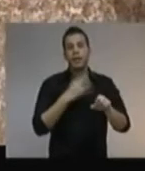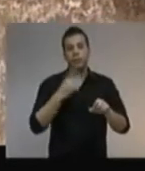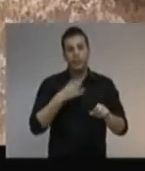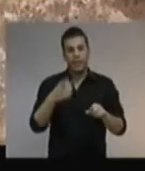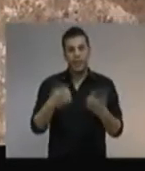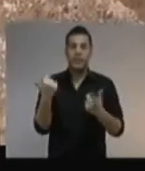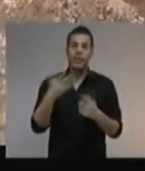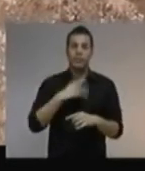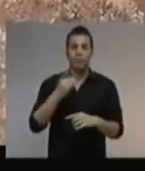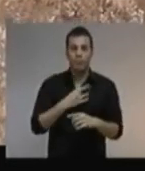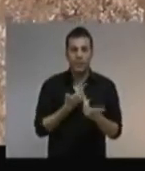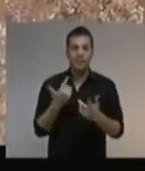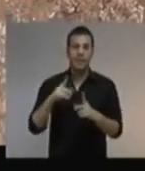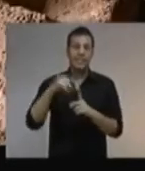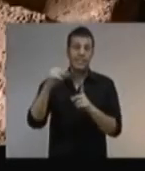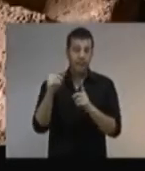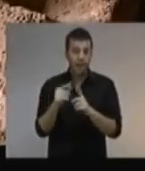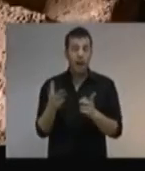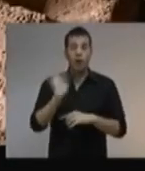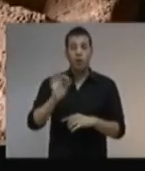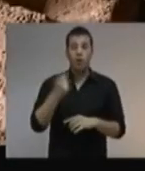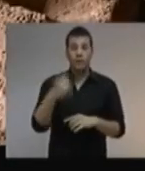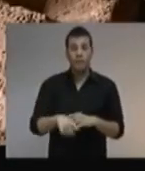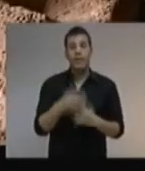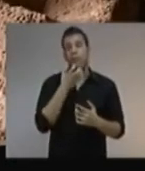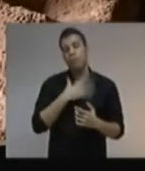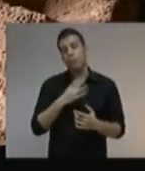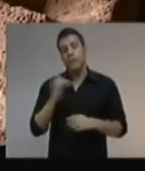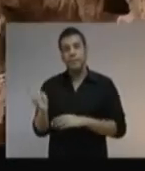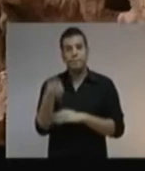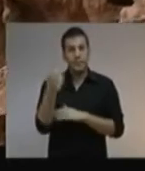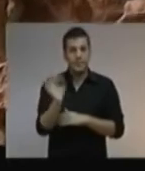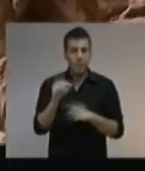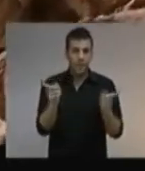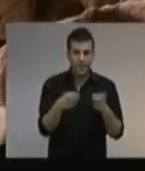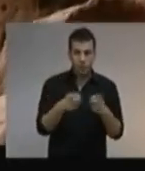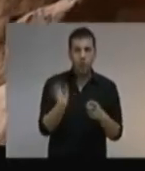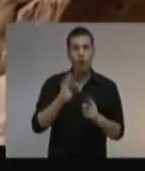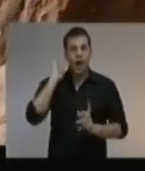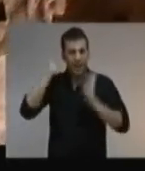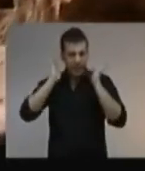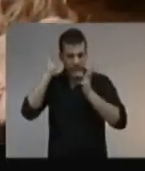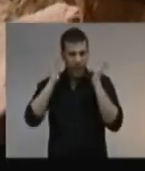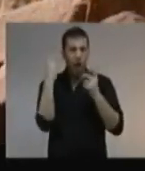sus cosechas de cebada. También guardaban los productos que obtenían de la pesca, el marisqueo o la ganadería.